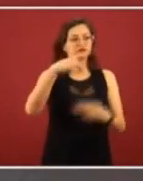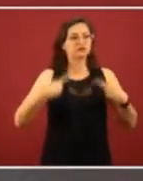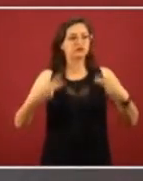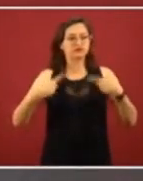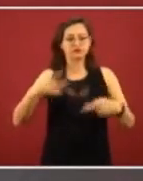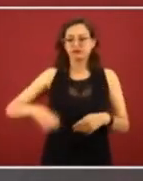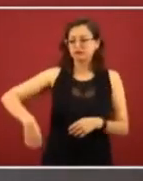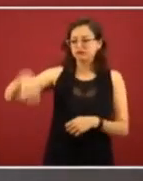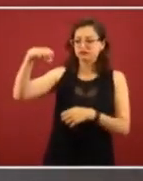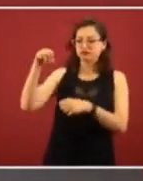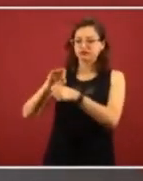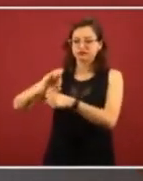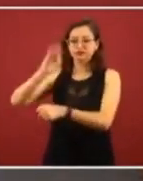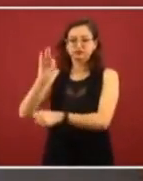mayores,